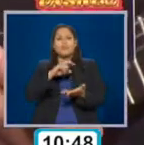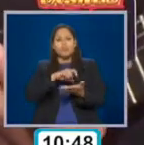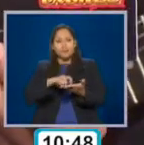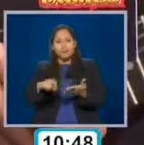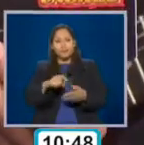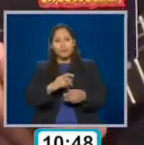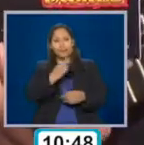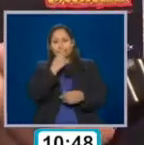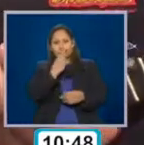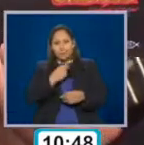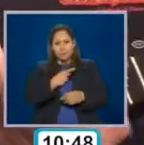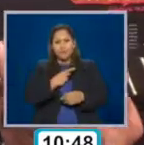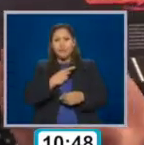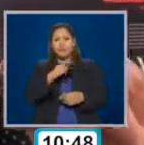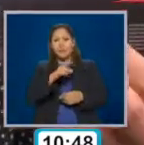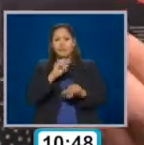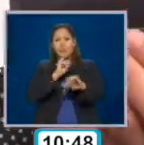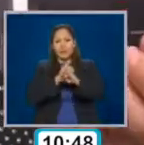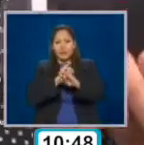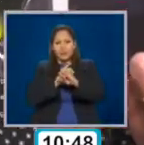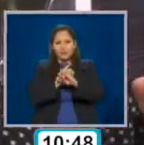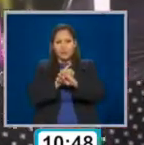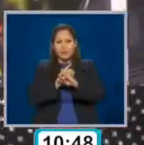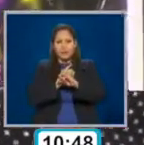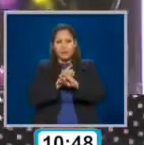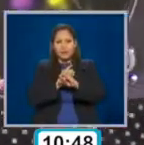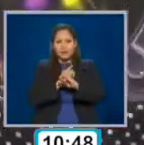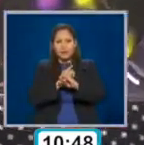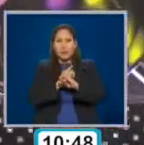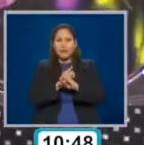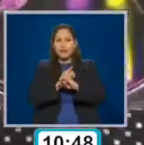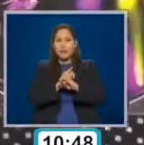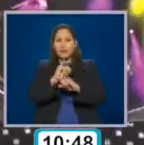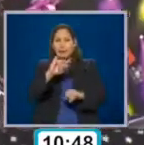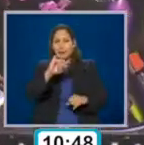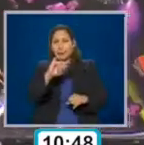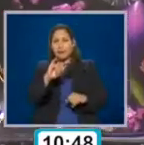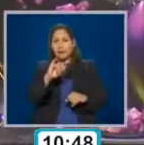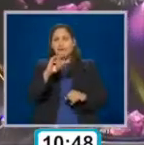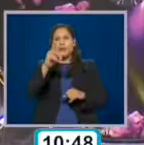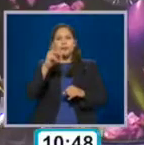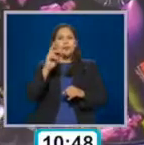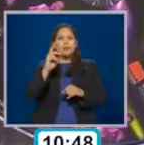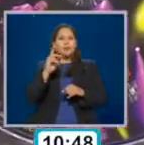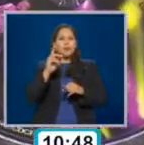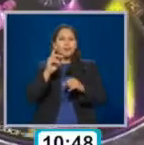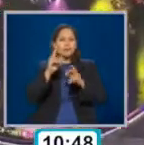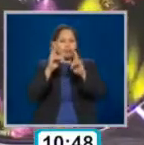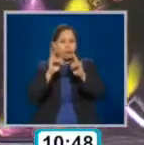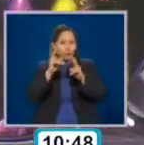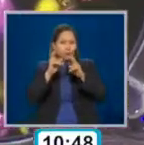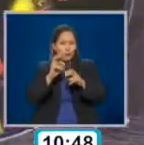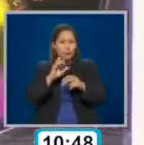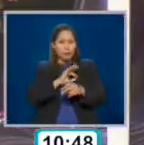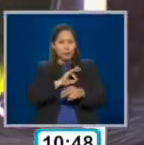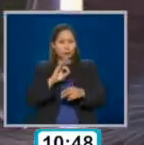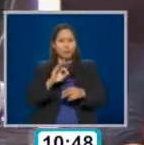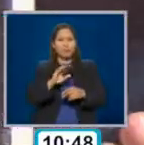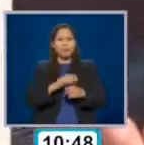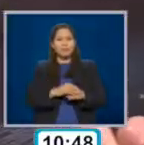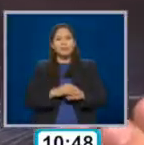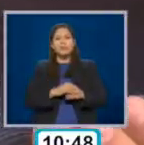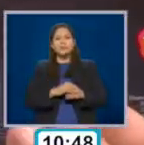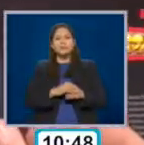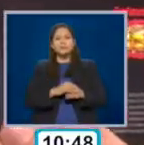Cuéntame, tiburón. En todas las redes sociales, en lo digital, ahí está en todos los puestos